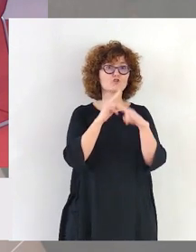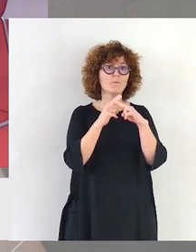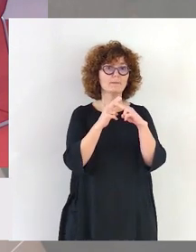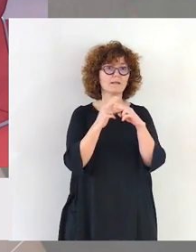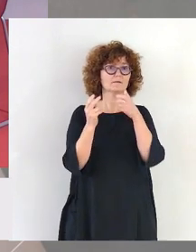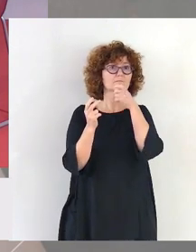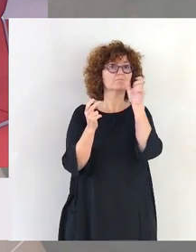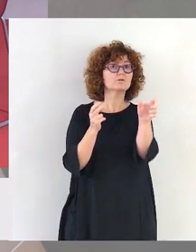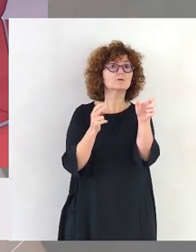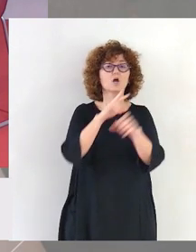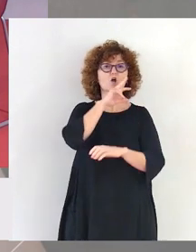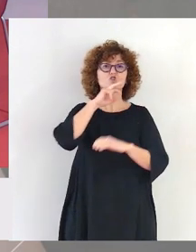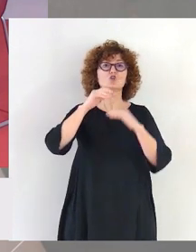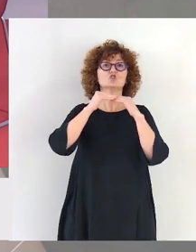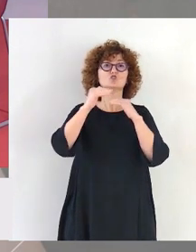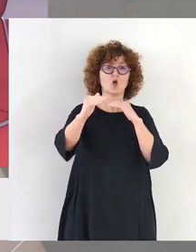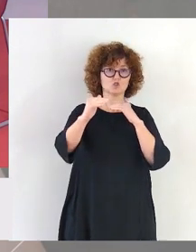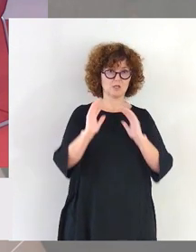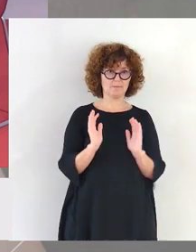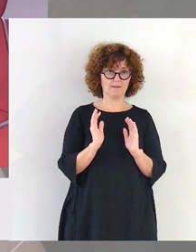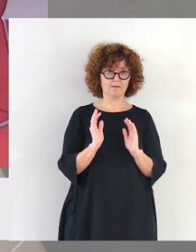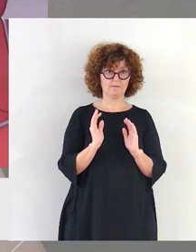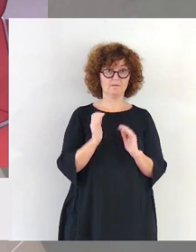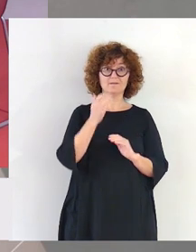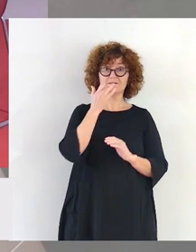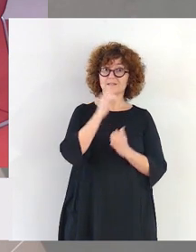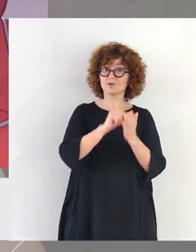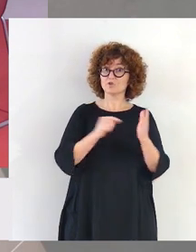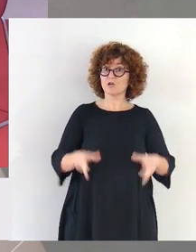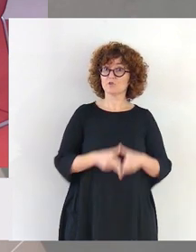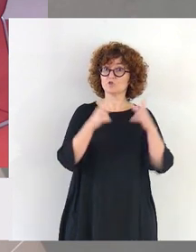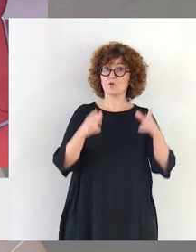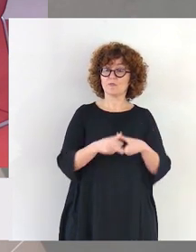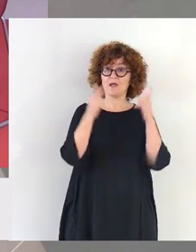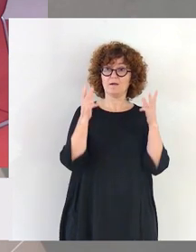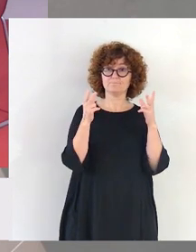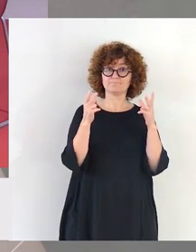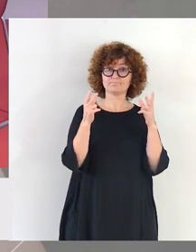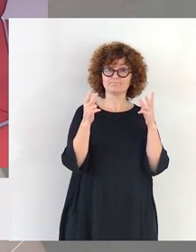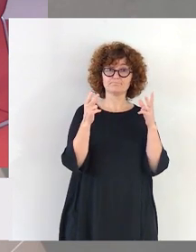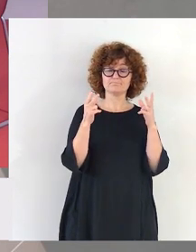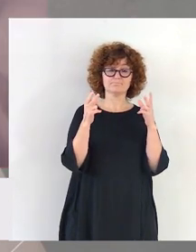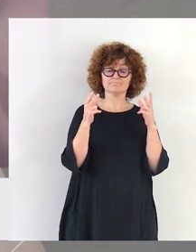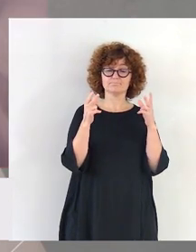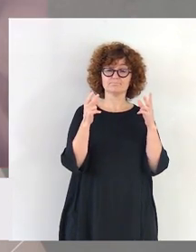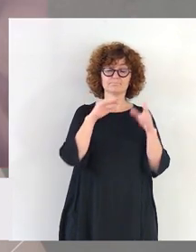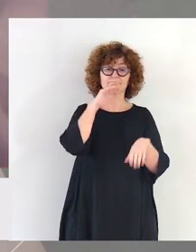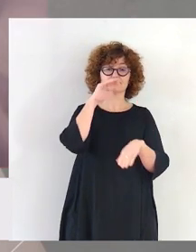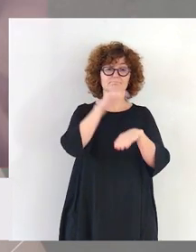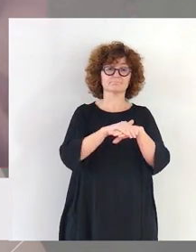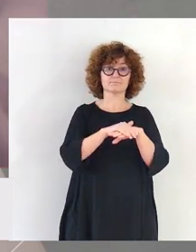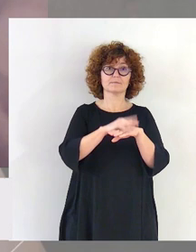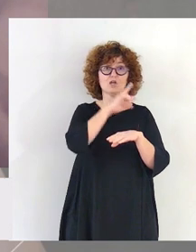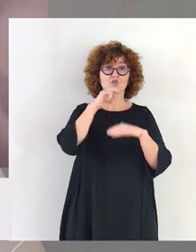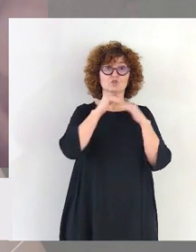sostenibilidad y que si los acuerdos en los que se funda El contrato social salen de ese marco de sostenibilidad no van a ser válidos